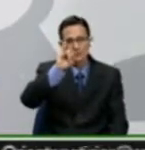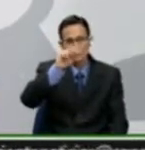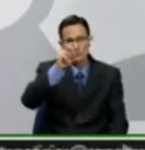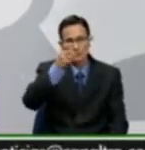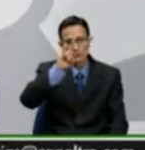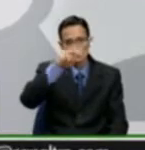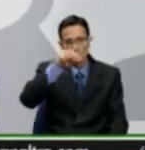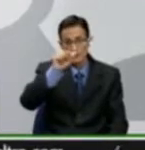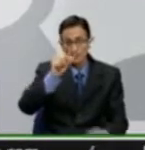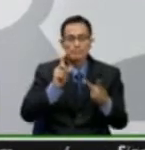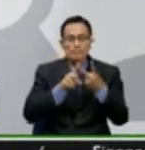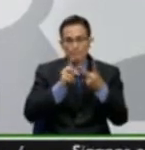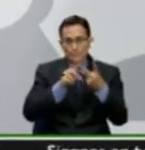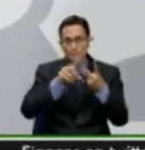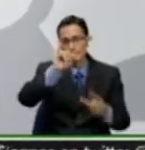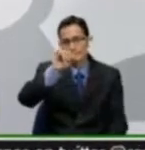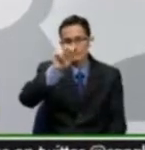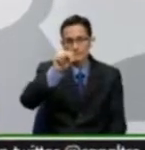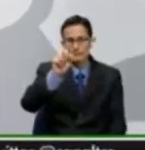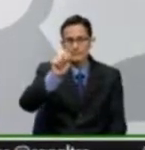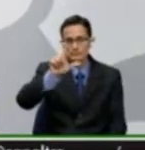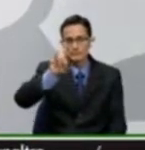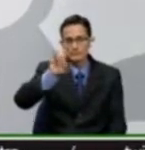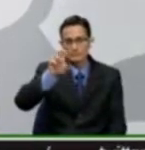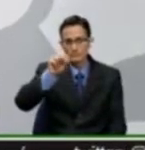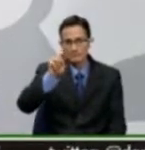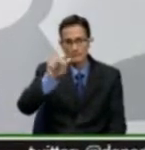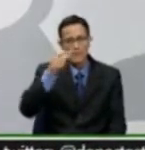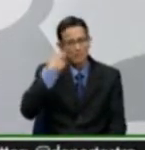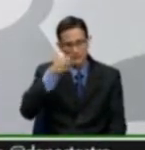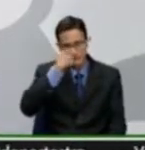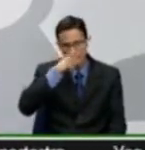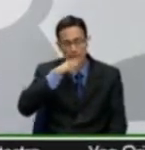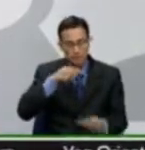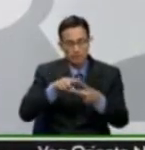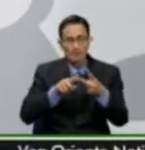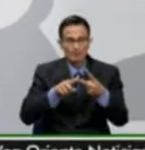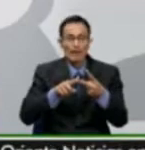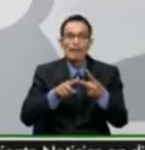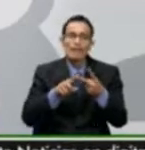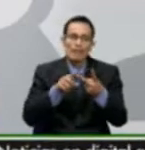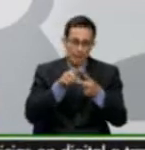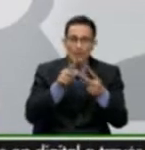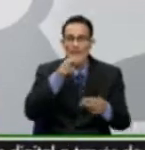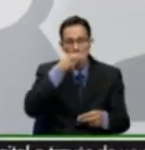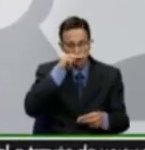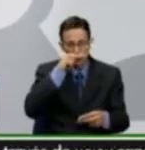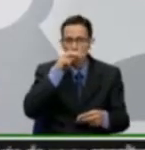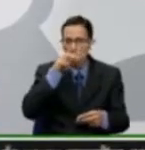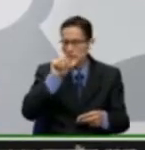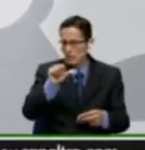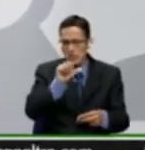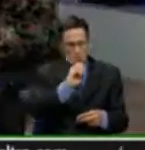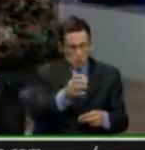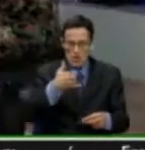uno de ustedes tenga en cuenta que es importante vacunarnos y que los niños y niñas y adolescentes también se acerquen a vacunarse, igualmente a los